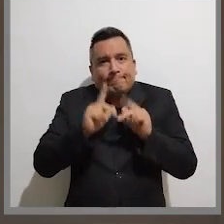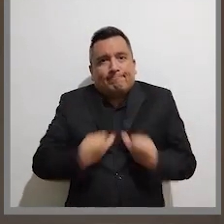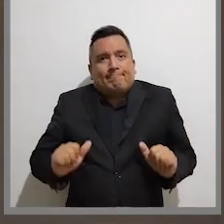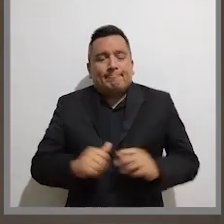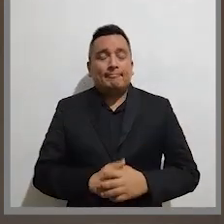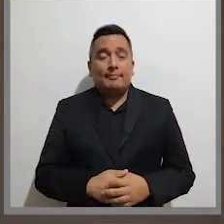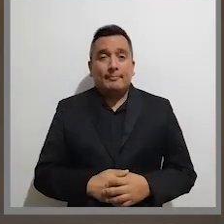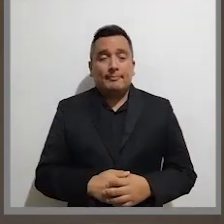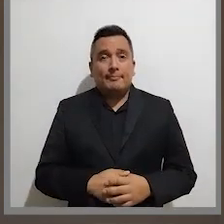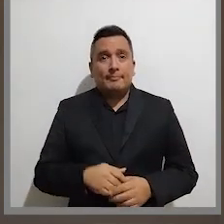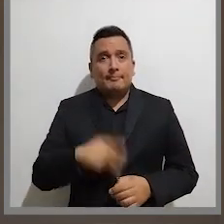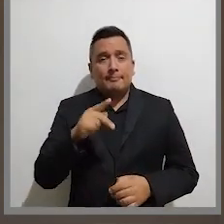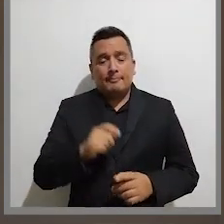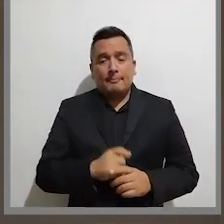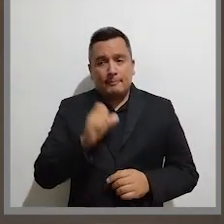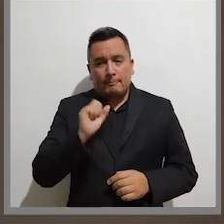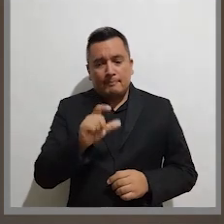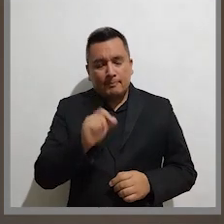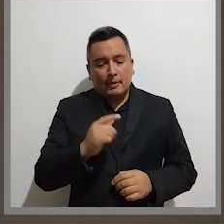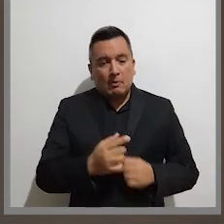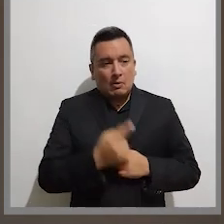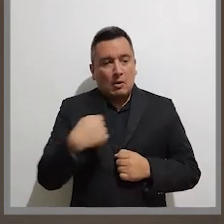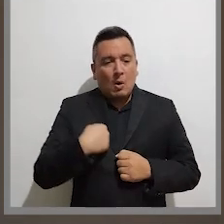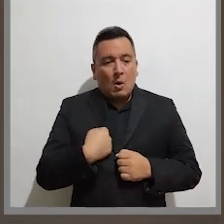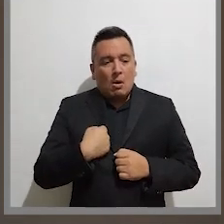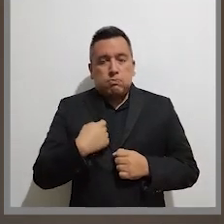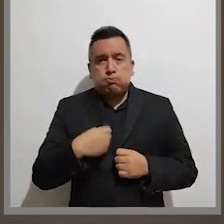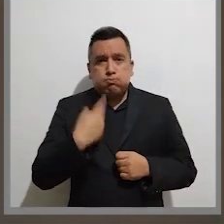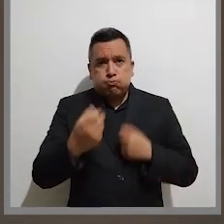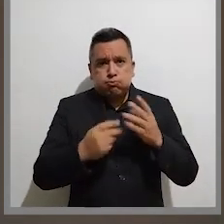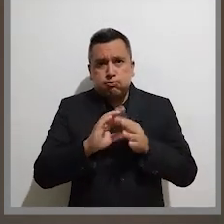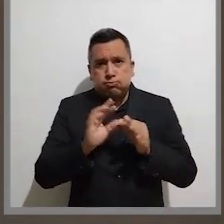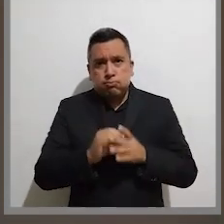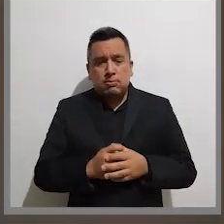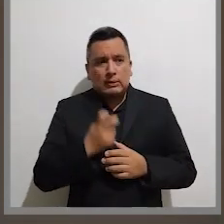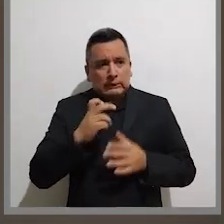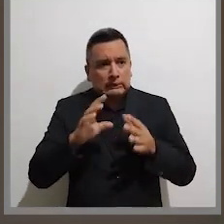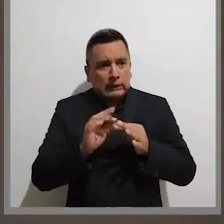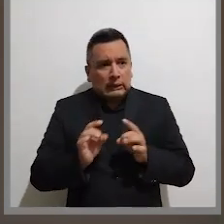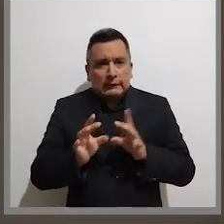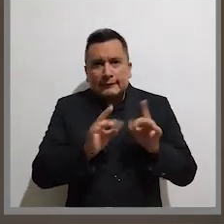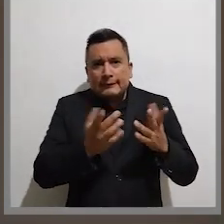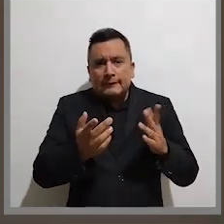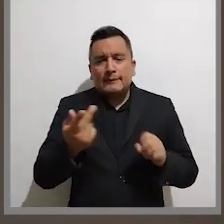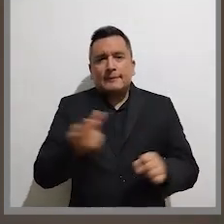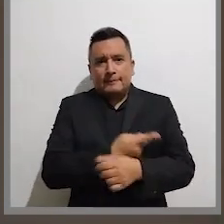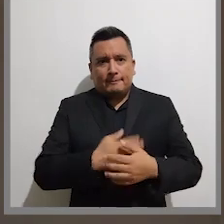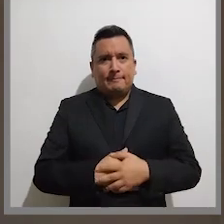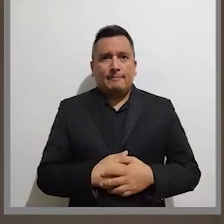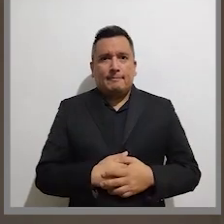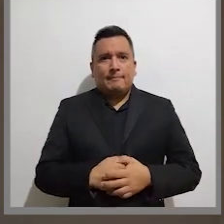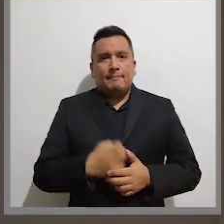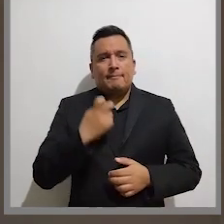ellas, pero también expone las causas y los contextos que ellas están viviendo, es decir, le da